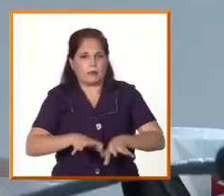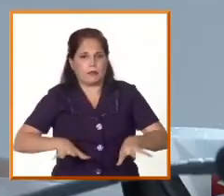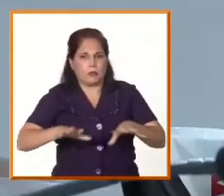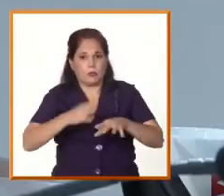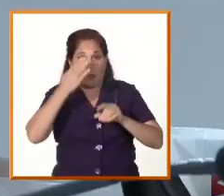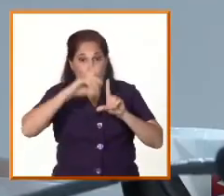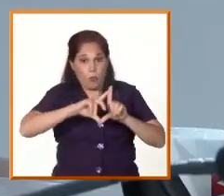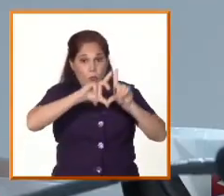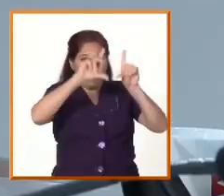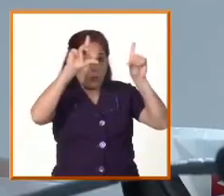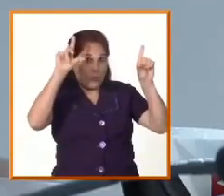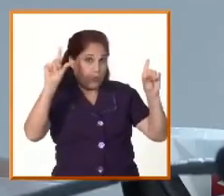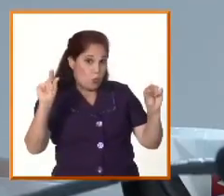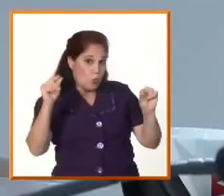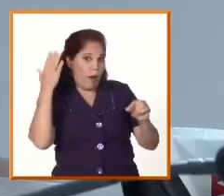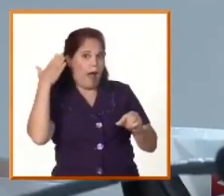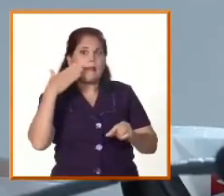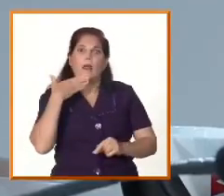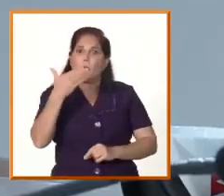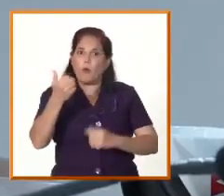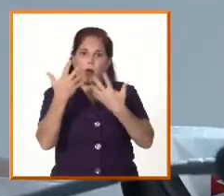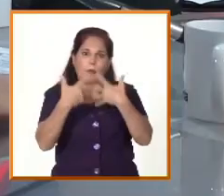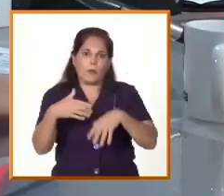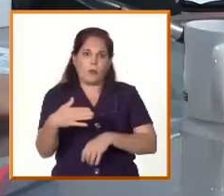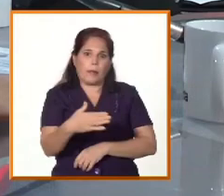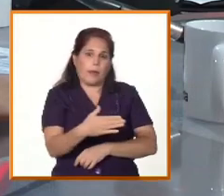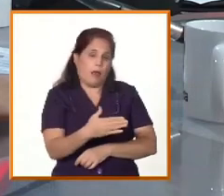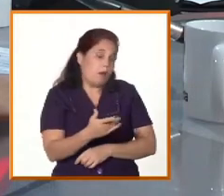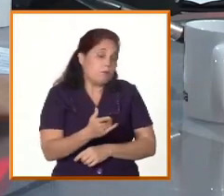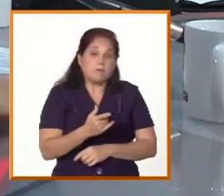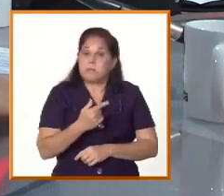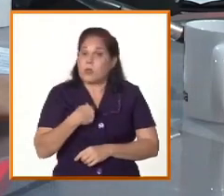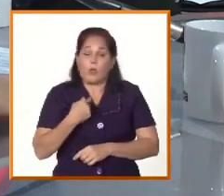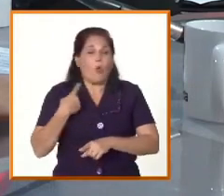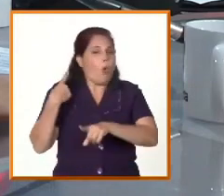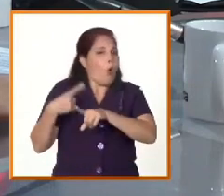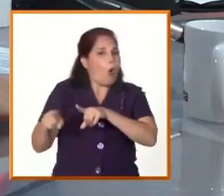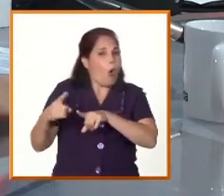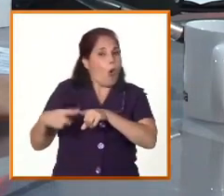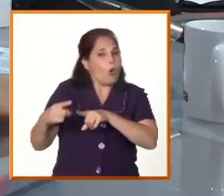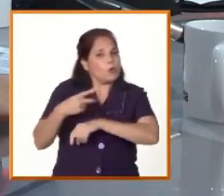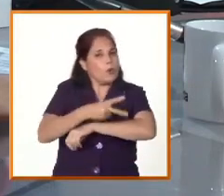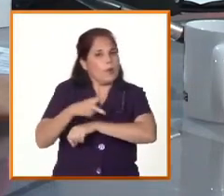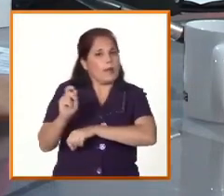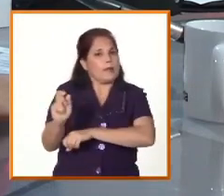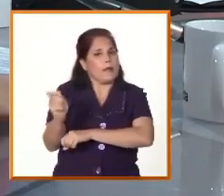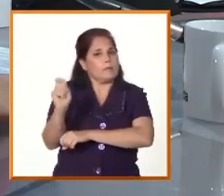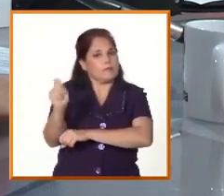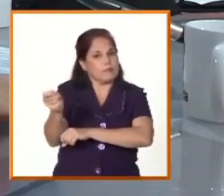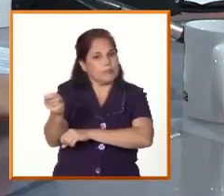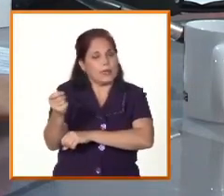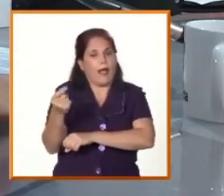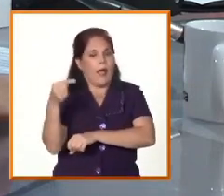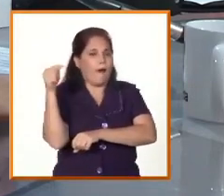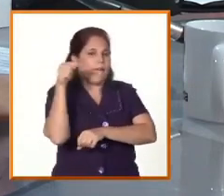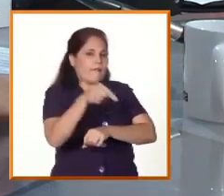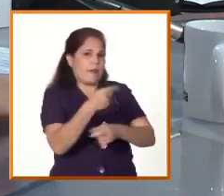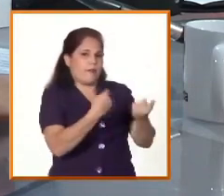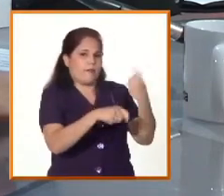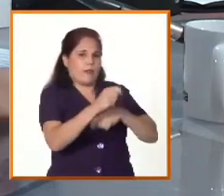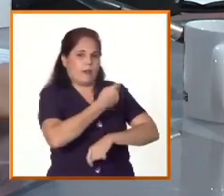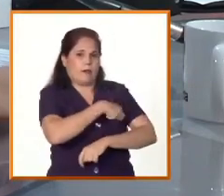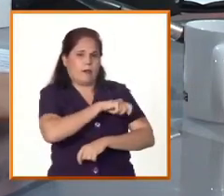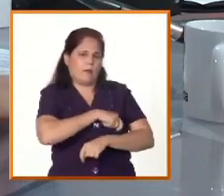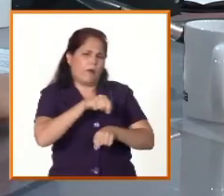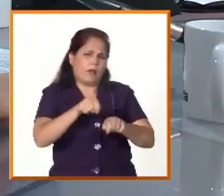país que en algún momento Tuvo una buena producción de pescado pero que no eran sus costas sino bastante alejado de aquí qué ha pasado y en qué En qué